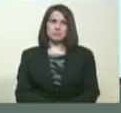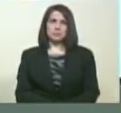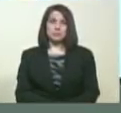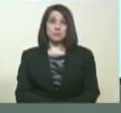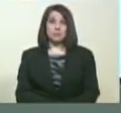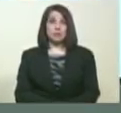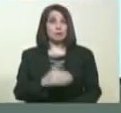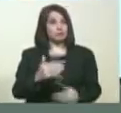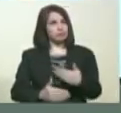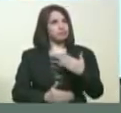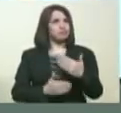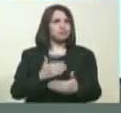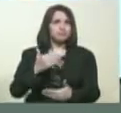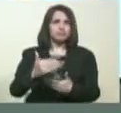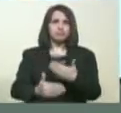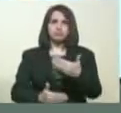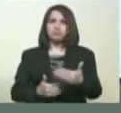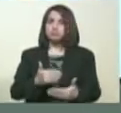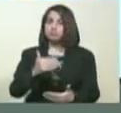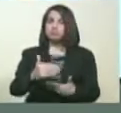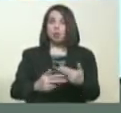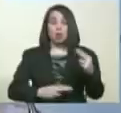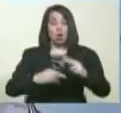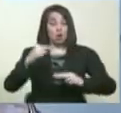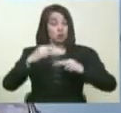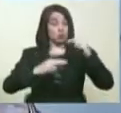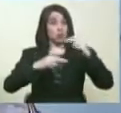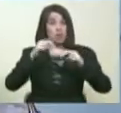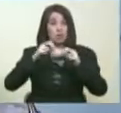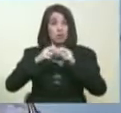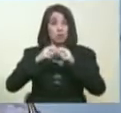Y así vamos nosotros construyendo la red